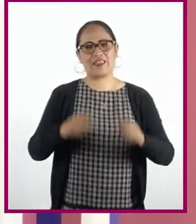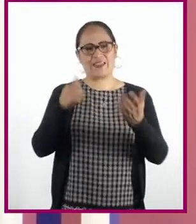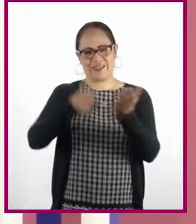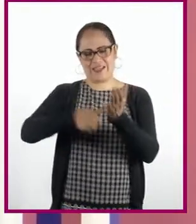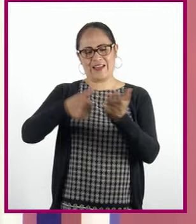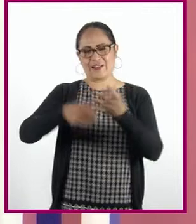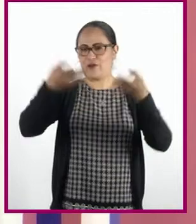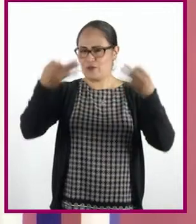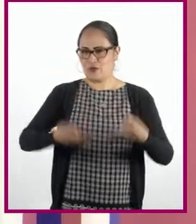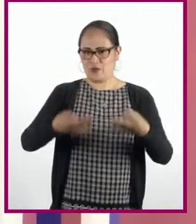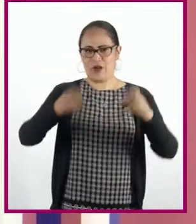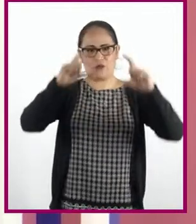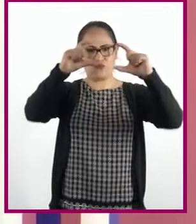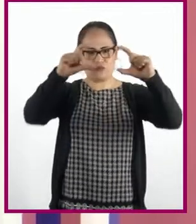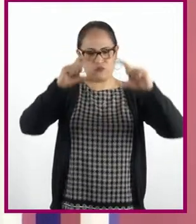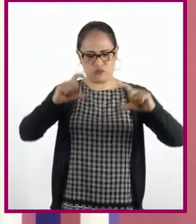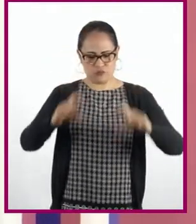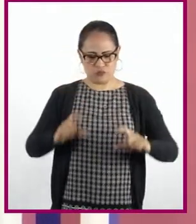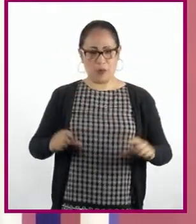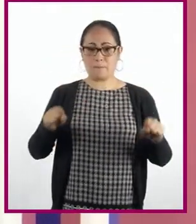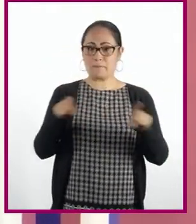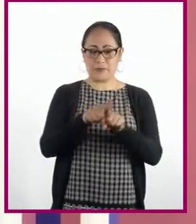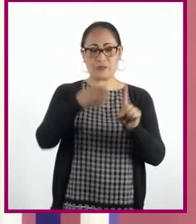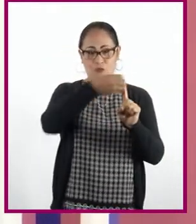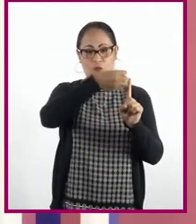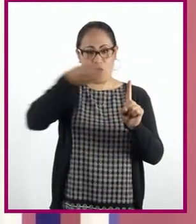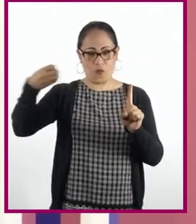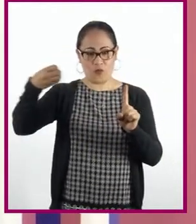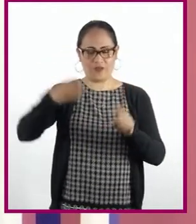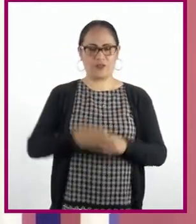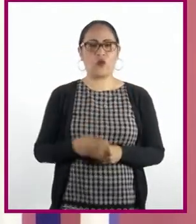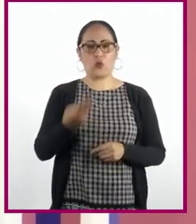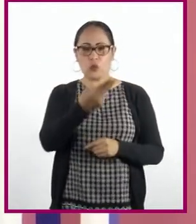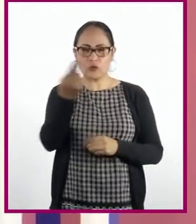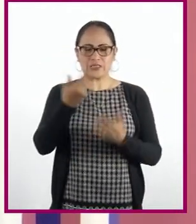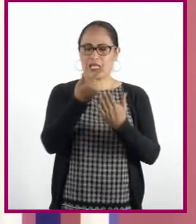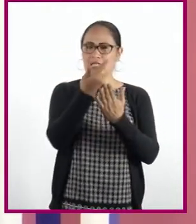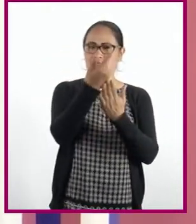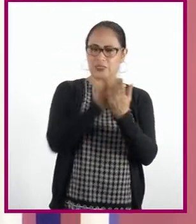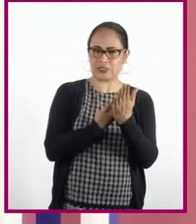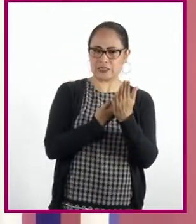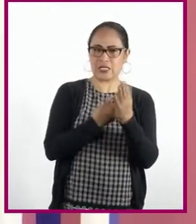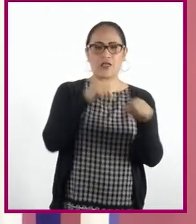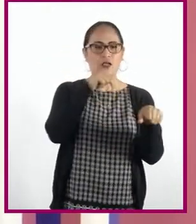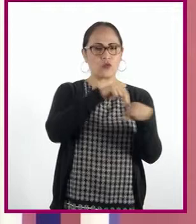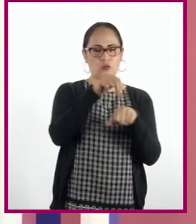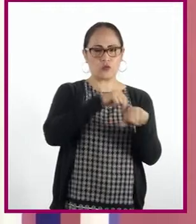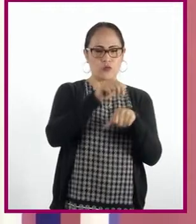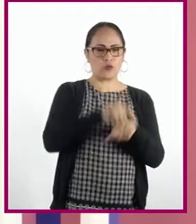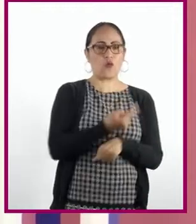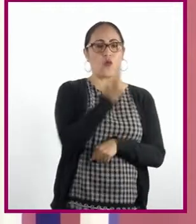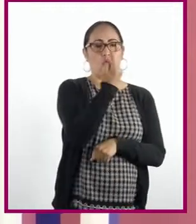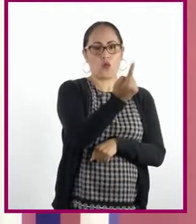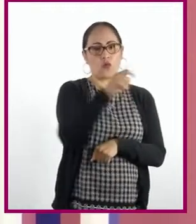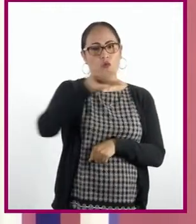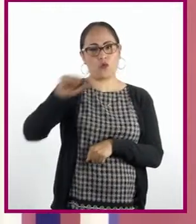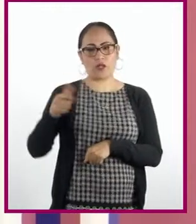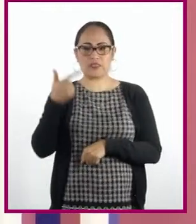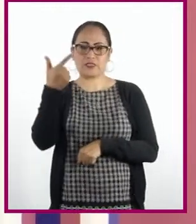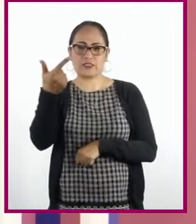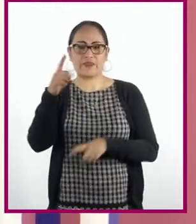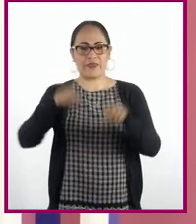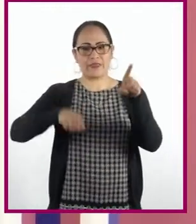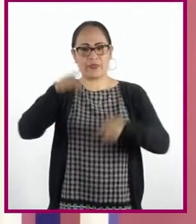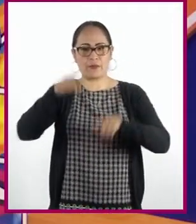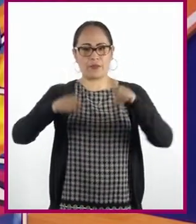carta formal y en el orden que aparecen. Les pido que lean la lista y enumeren del 1 al 7 según el orden en